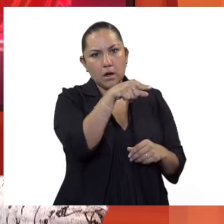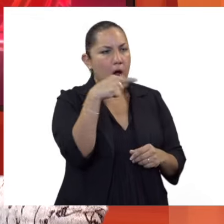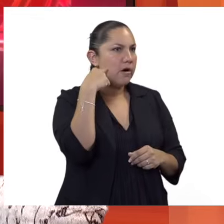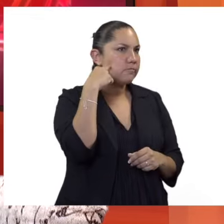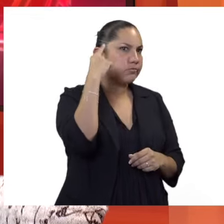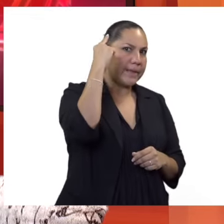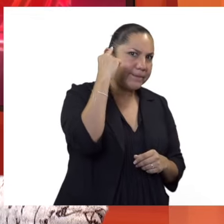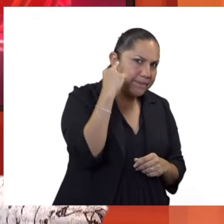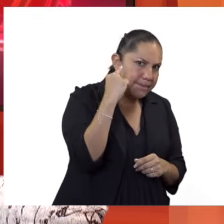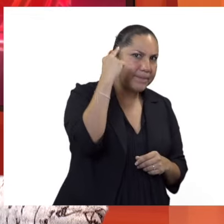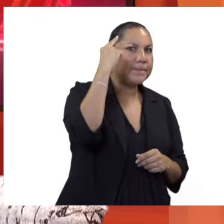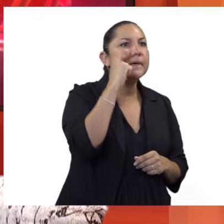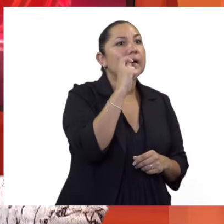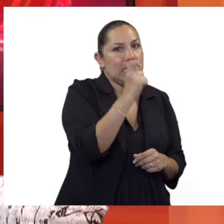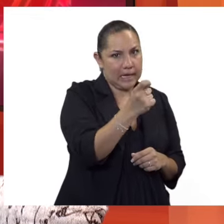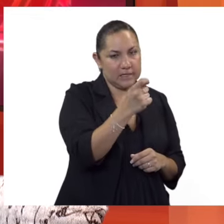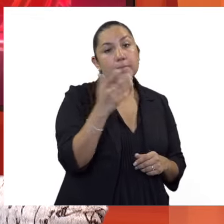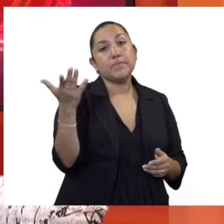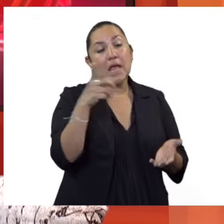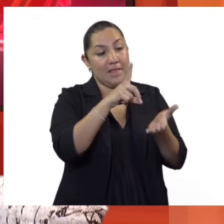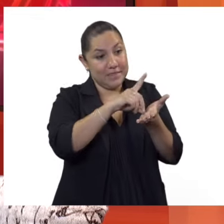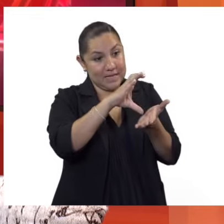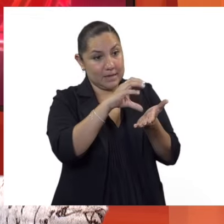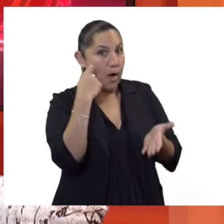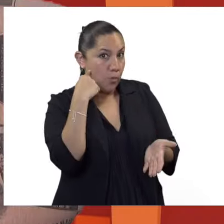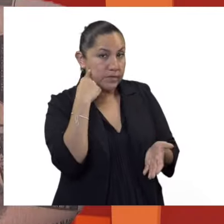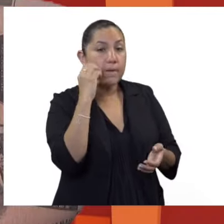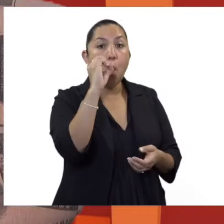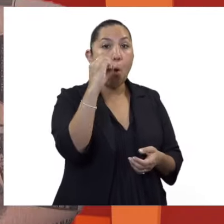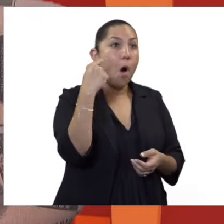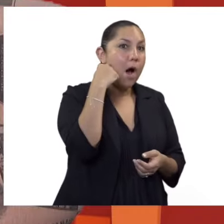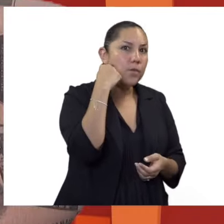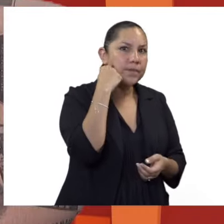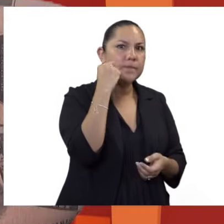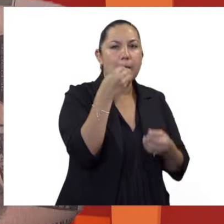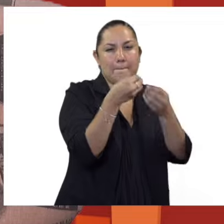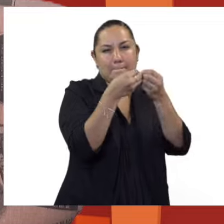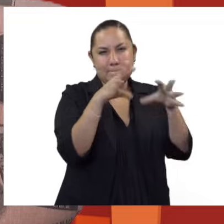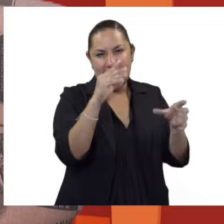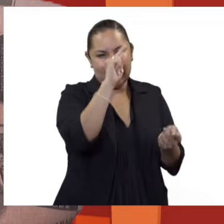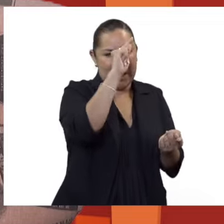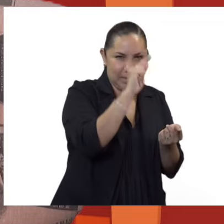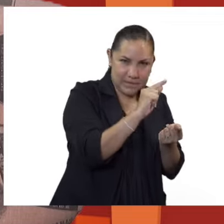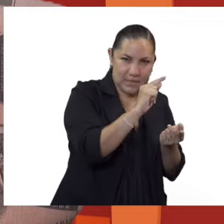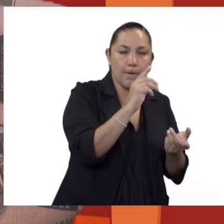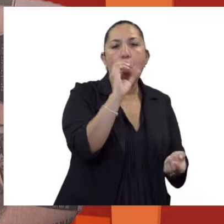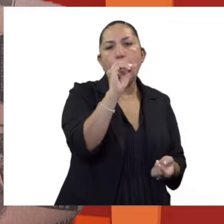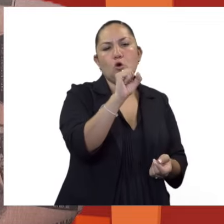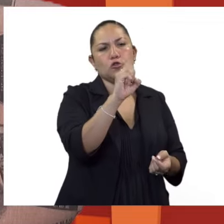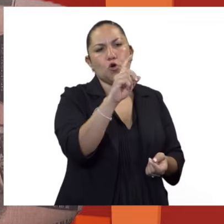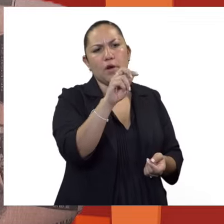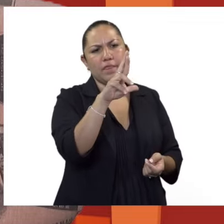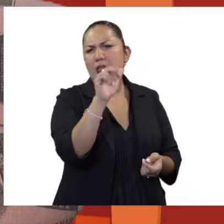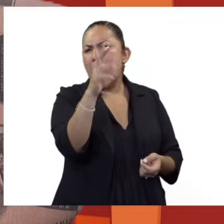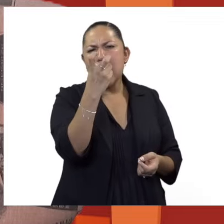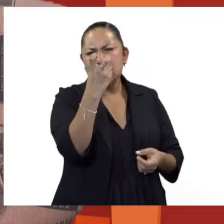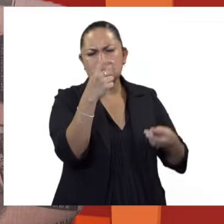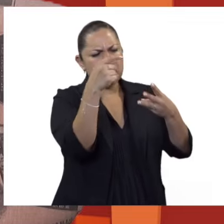e podemos hablar como discapacidad auditiva pérdida auditiva sordera son todos términos